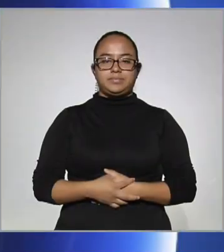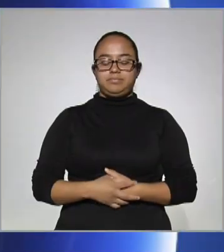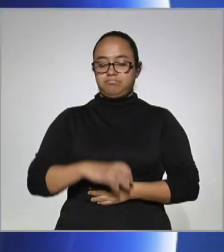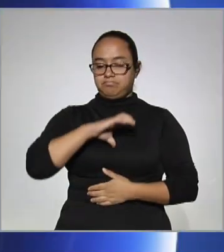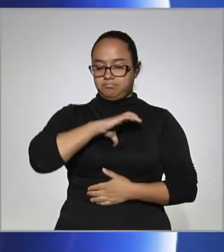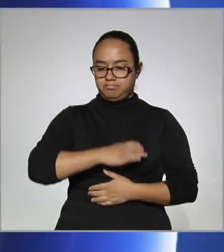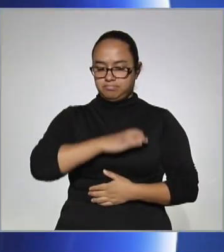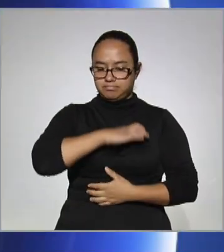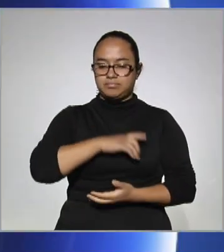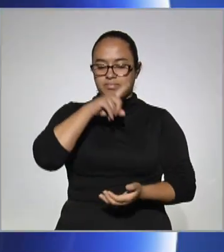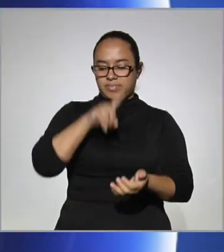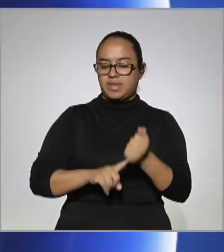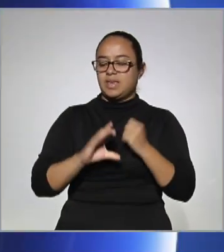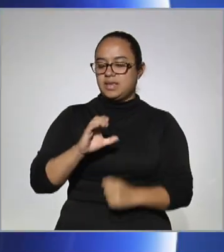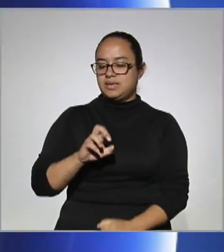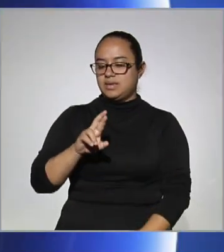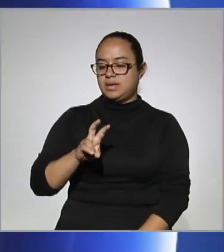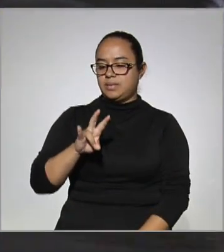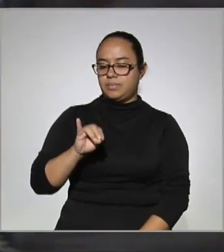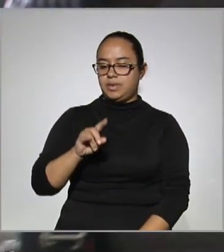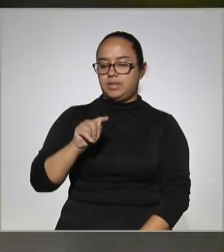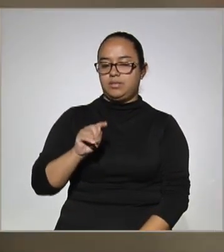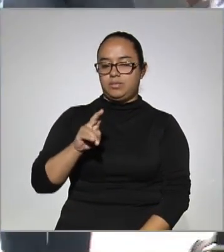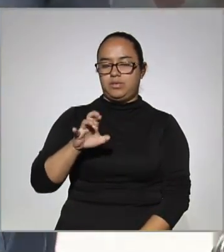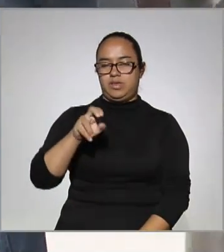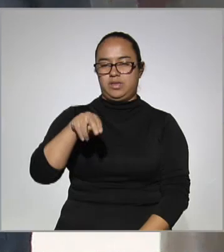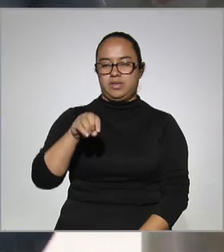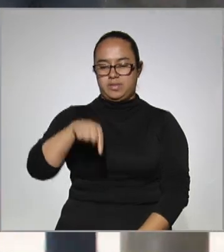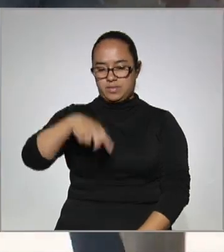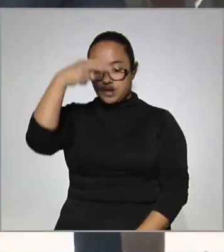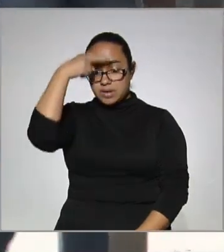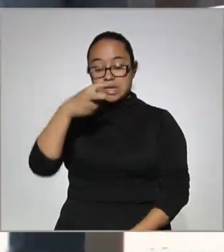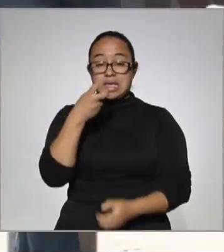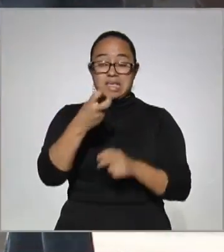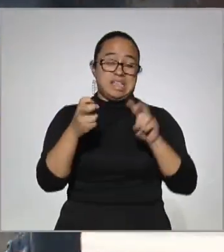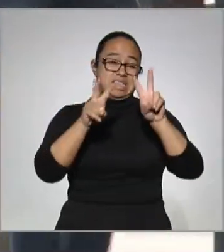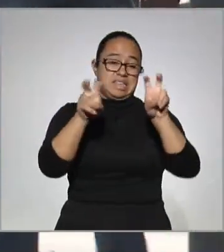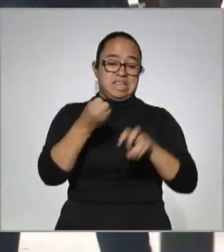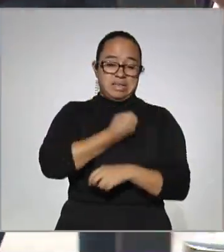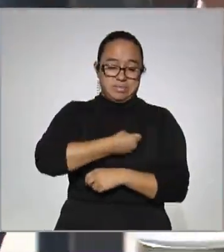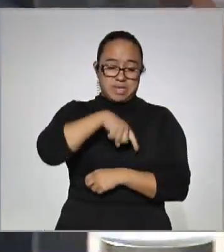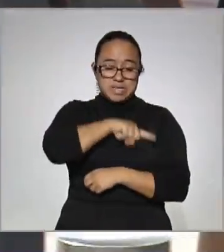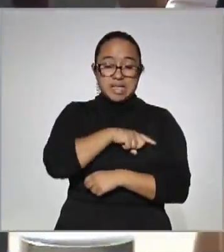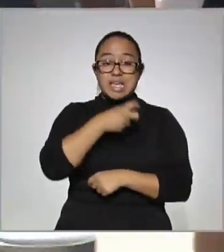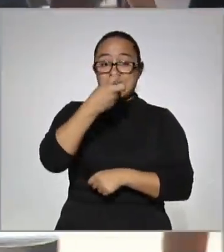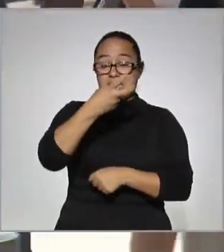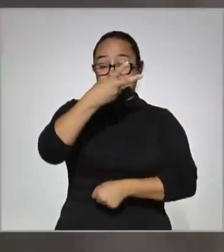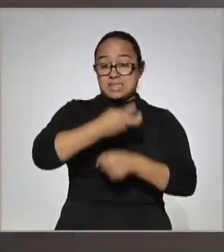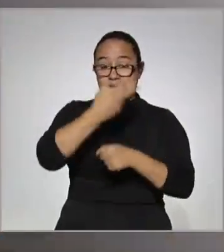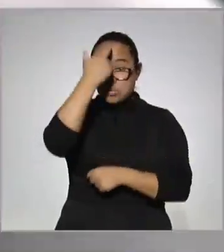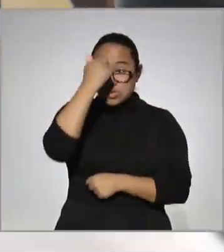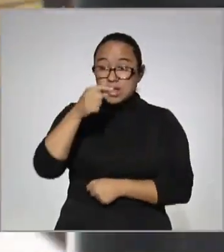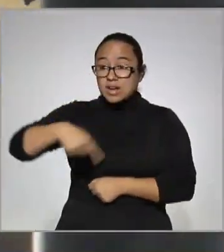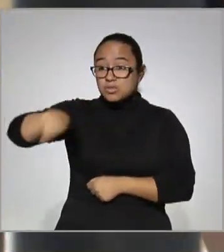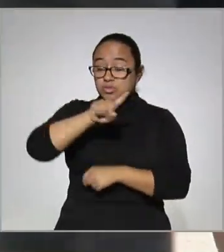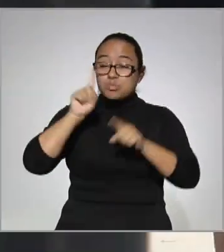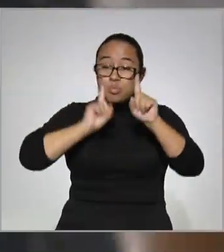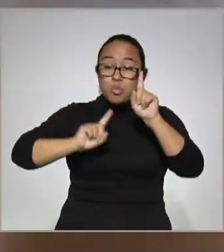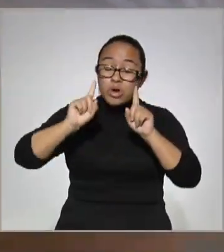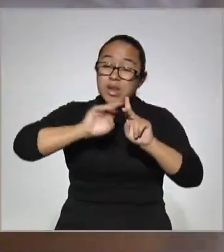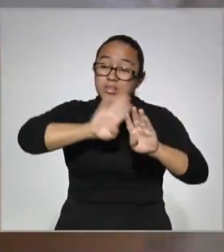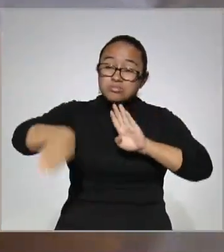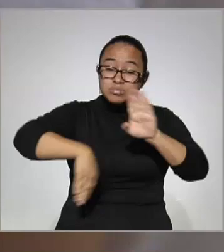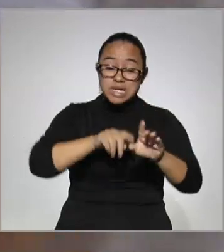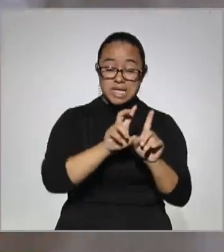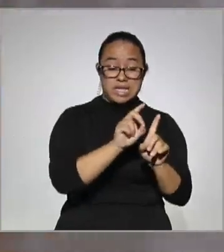El cáncer cervicouterino en México es un problema de salud pública y la segunda causa de muerte en mujeres de 30